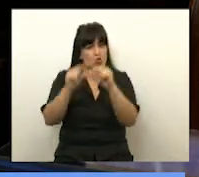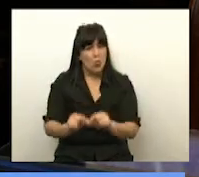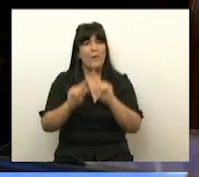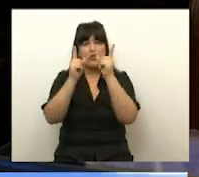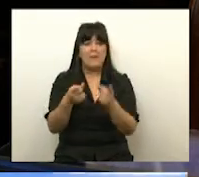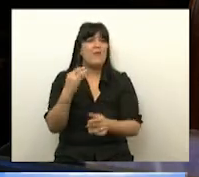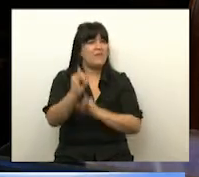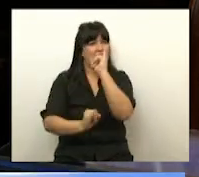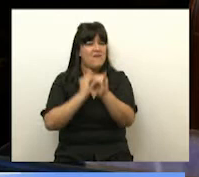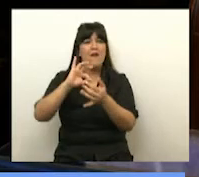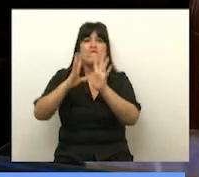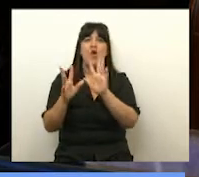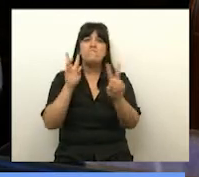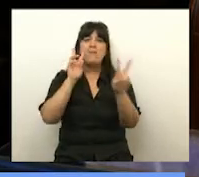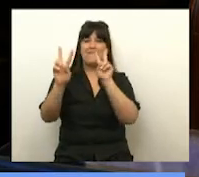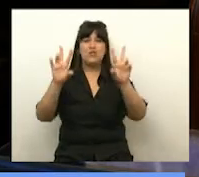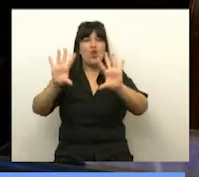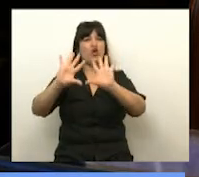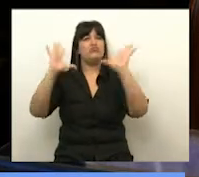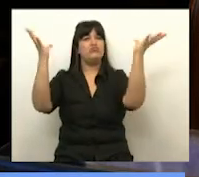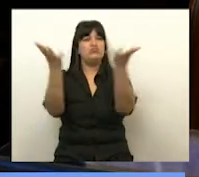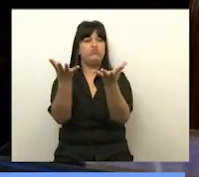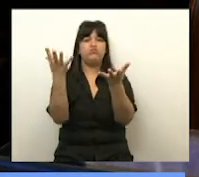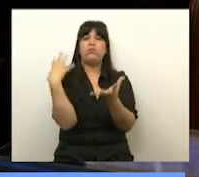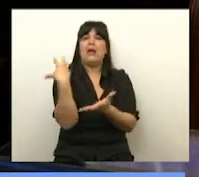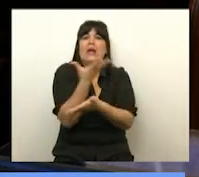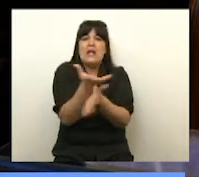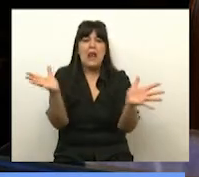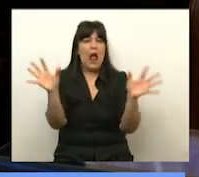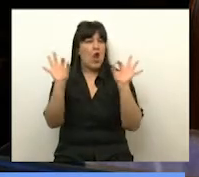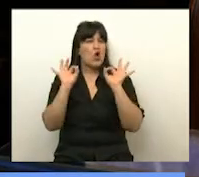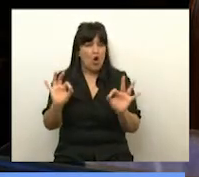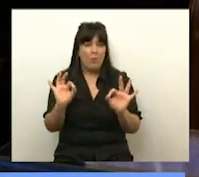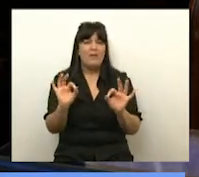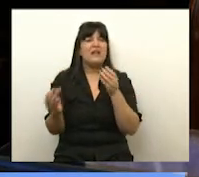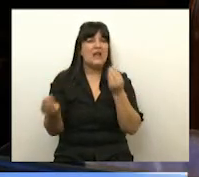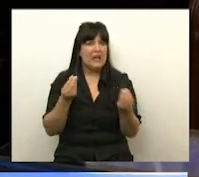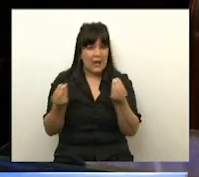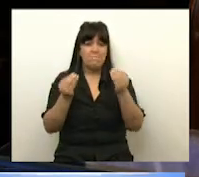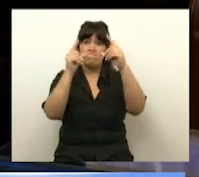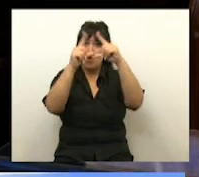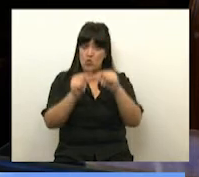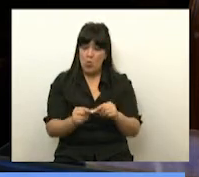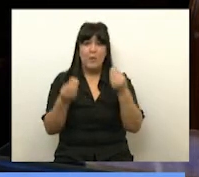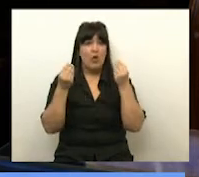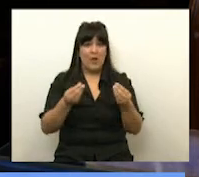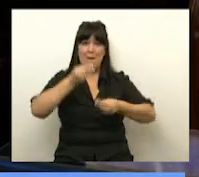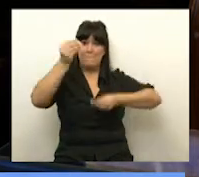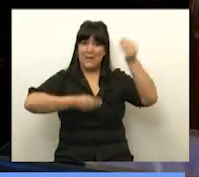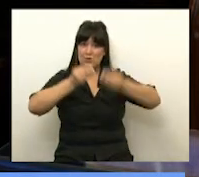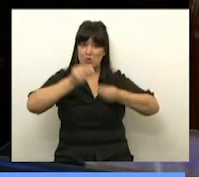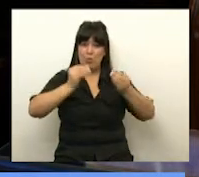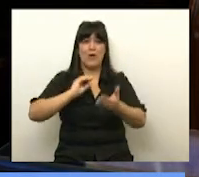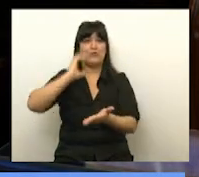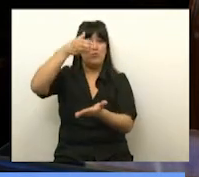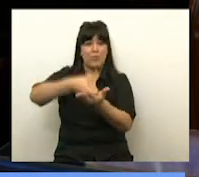hora de tener una visión integral, completa, de todo esto. El presupuesto que se va a asignar para